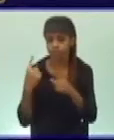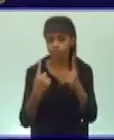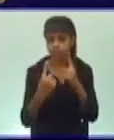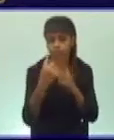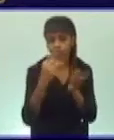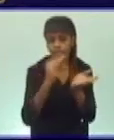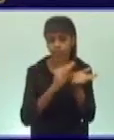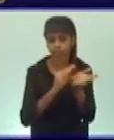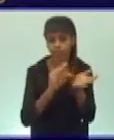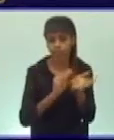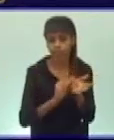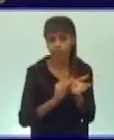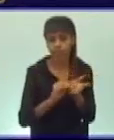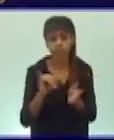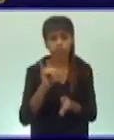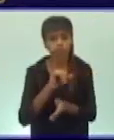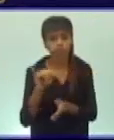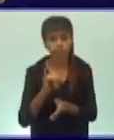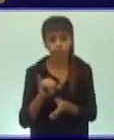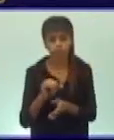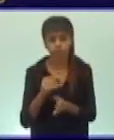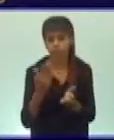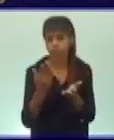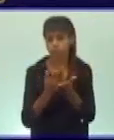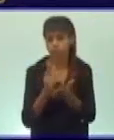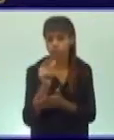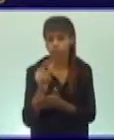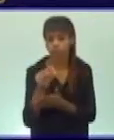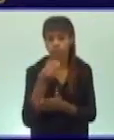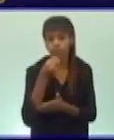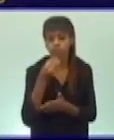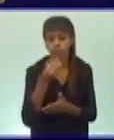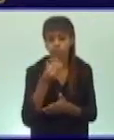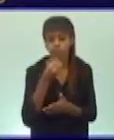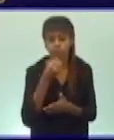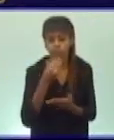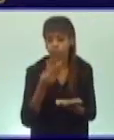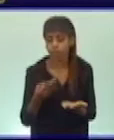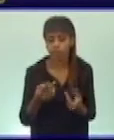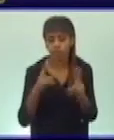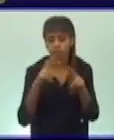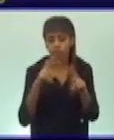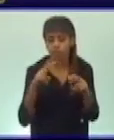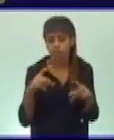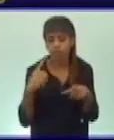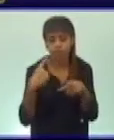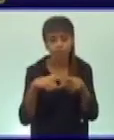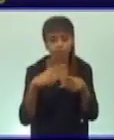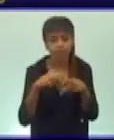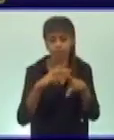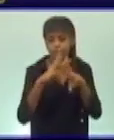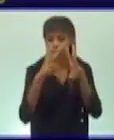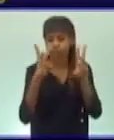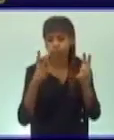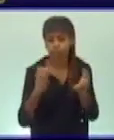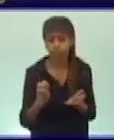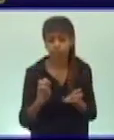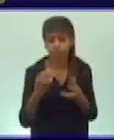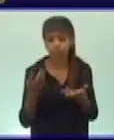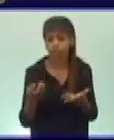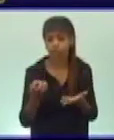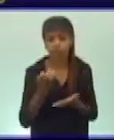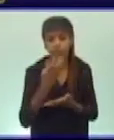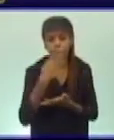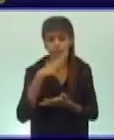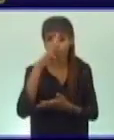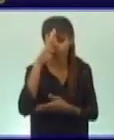textos. También los estudiantes que tengan la posibilidad de consultar el portal Cuba Educa en la